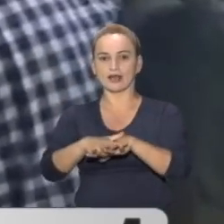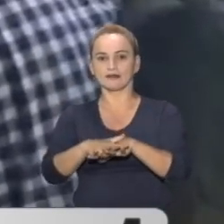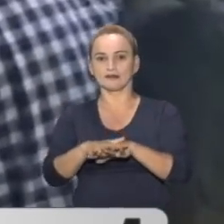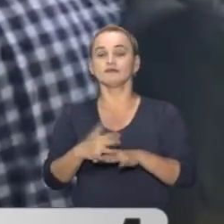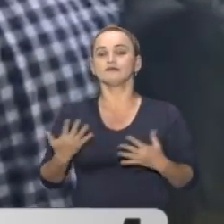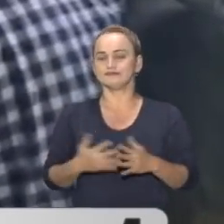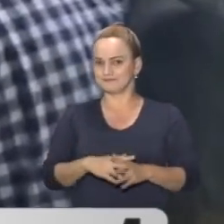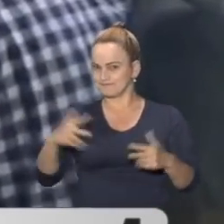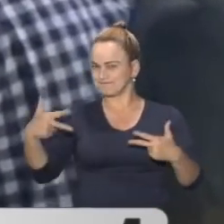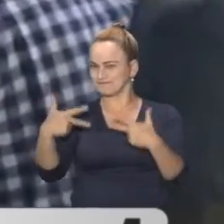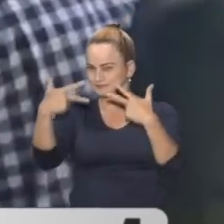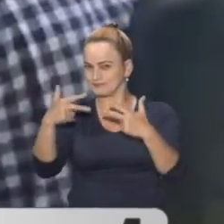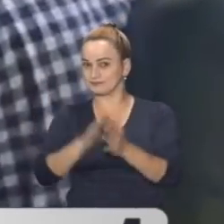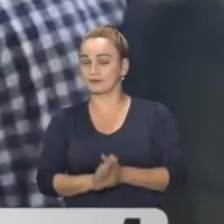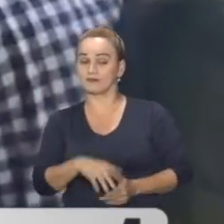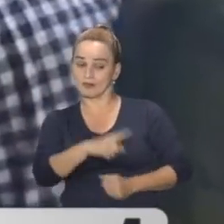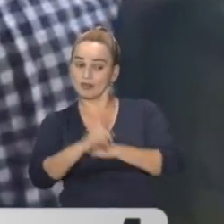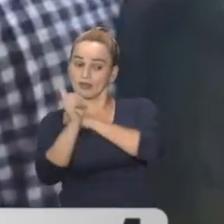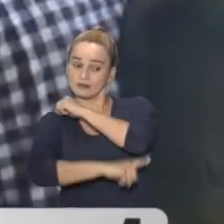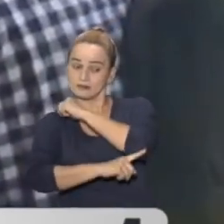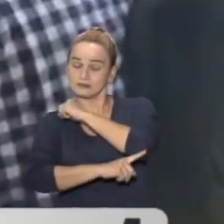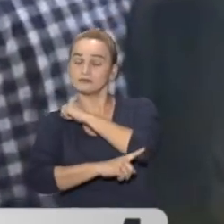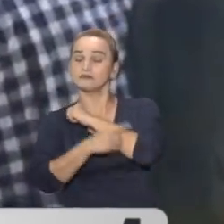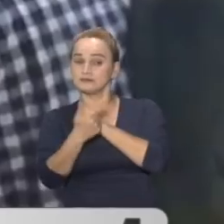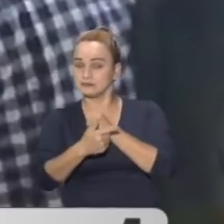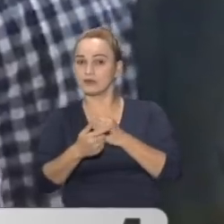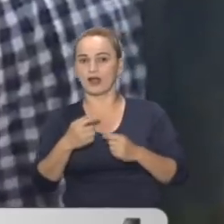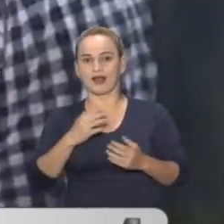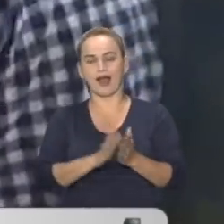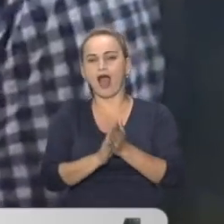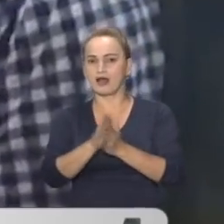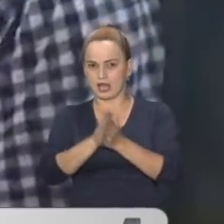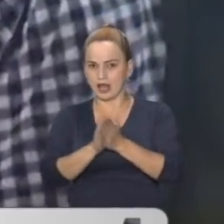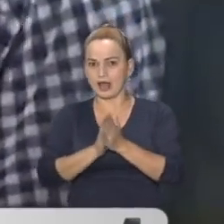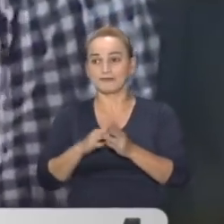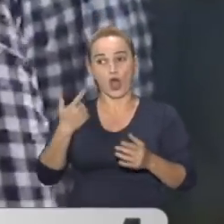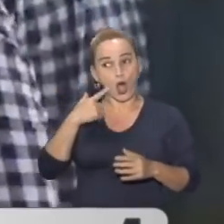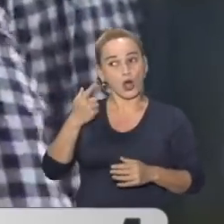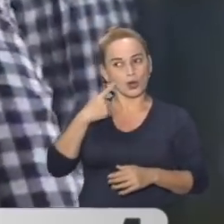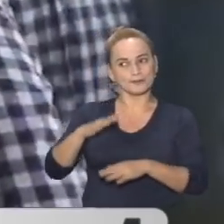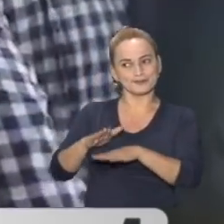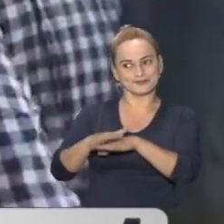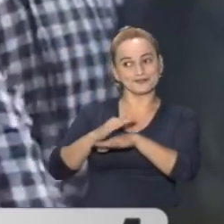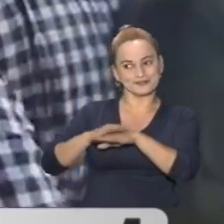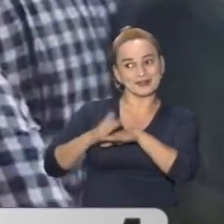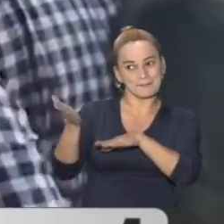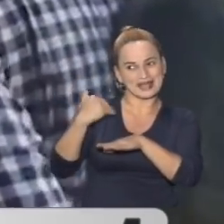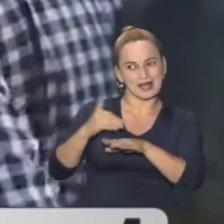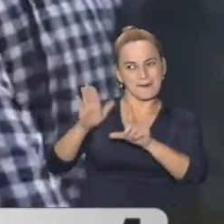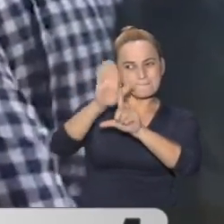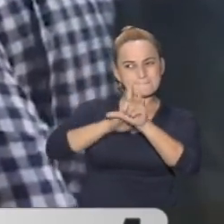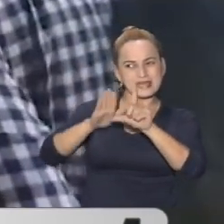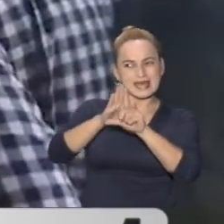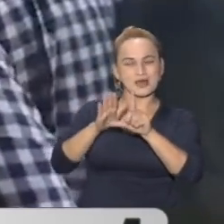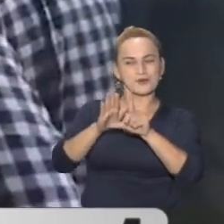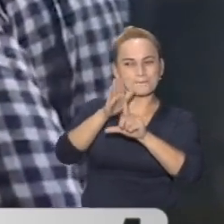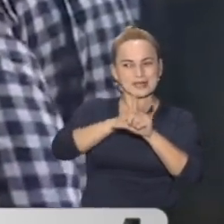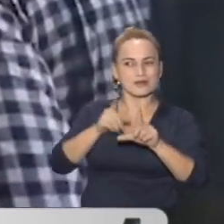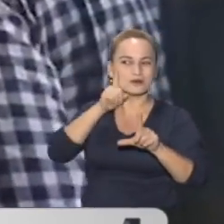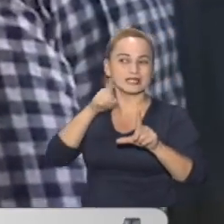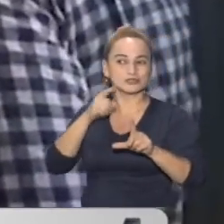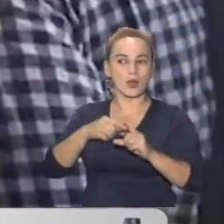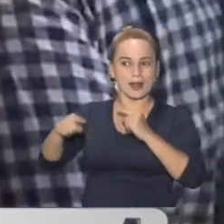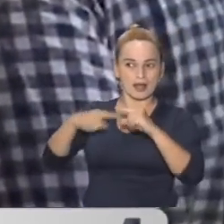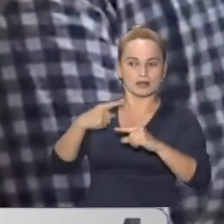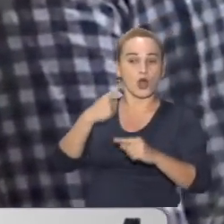redes sociales. El procesado habría hecho que el menor le enviara un video con contenido sexual y bajo amenazas de muerte lo